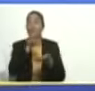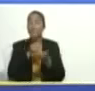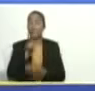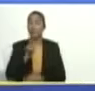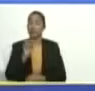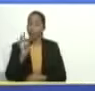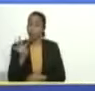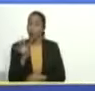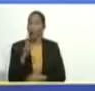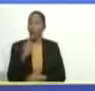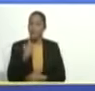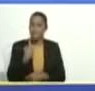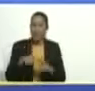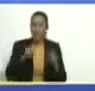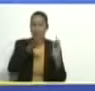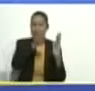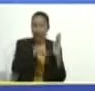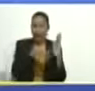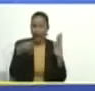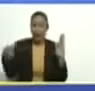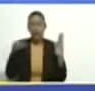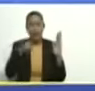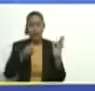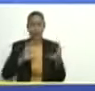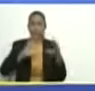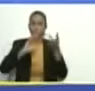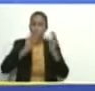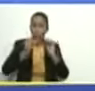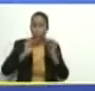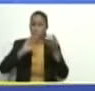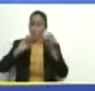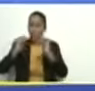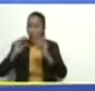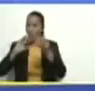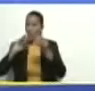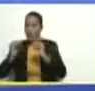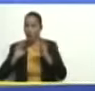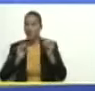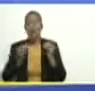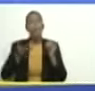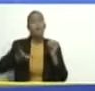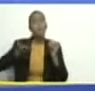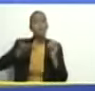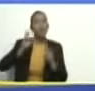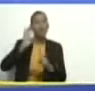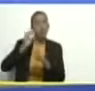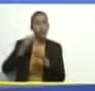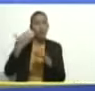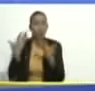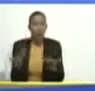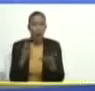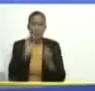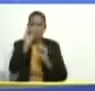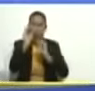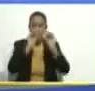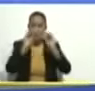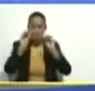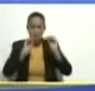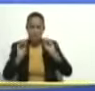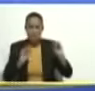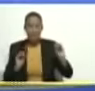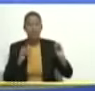Pero ajustando nuestras agendas, priorizando nuestros esfuerzos y haciendo lo que hay que hacer,